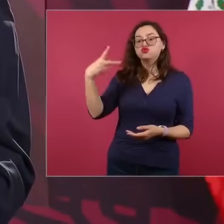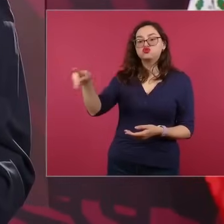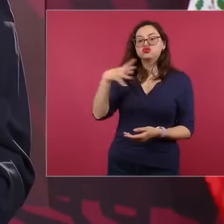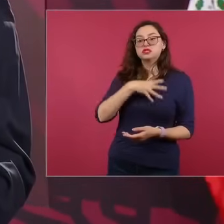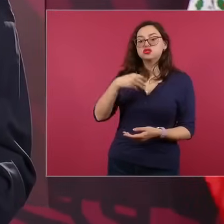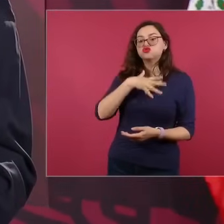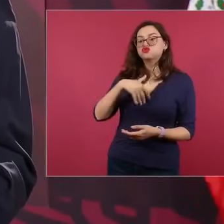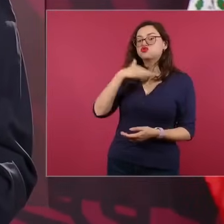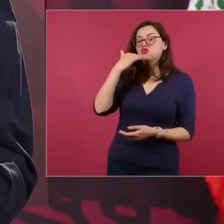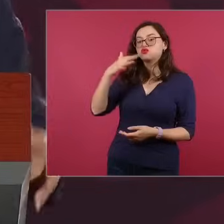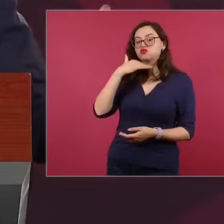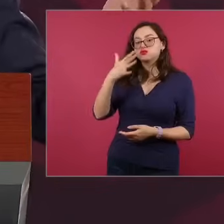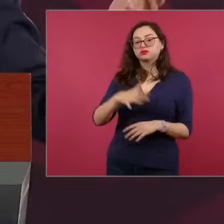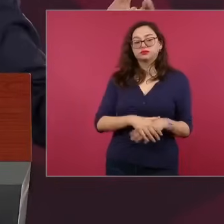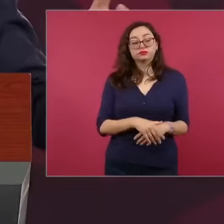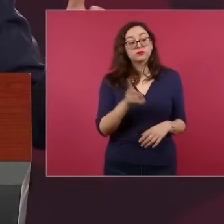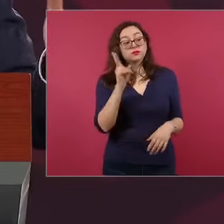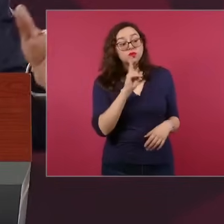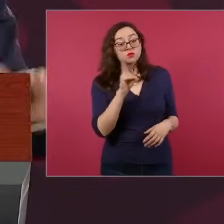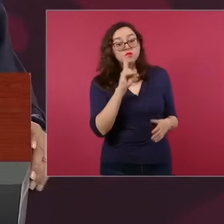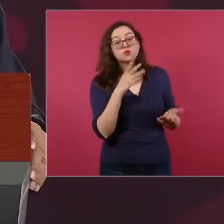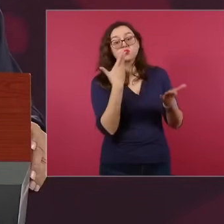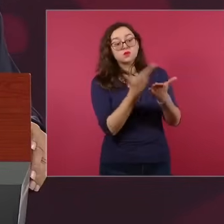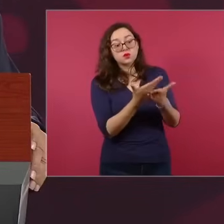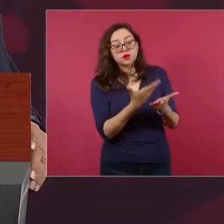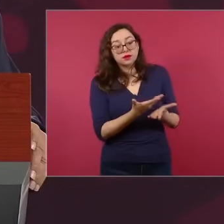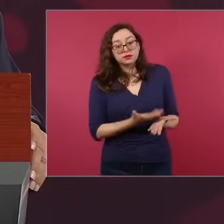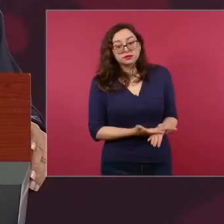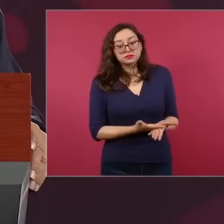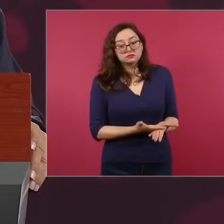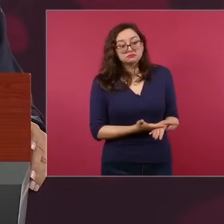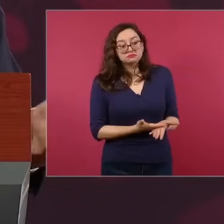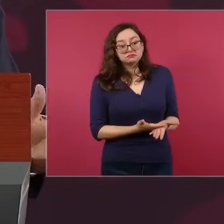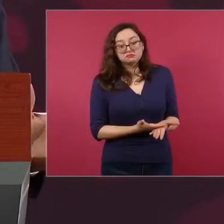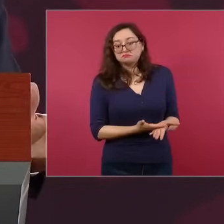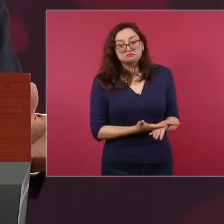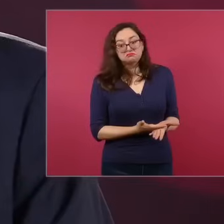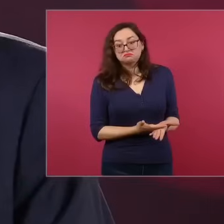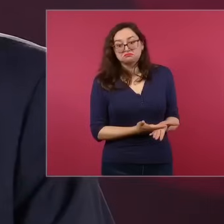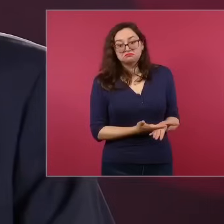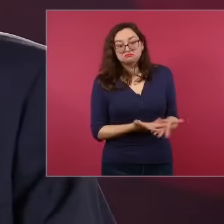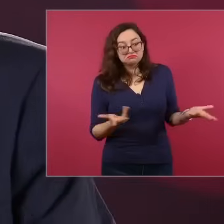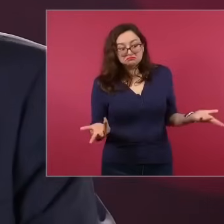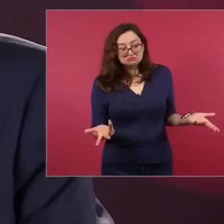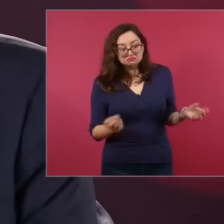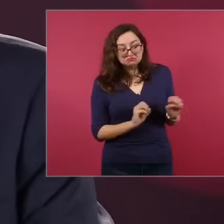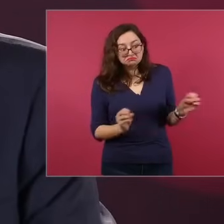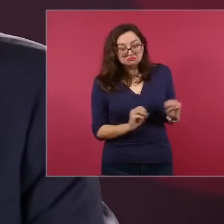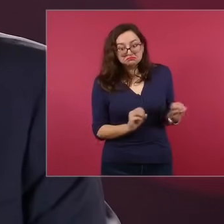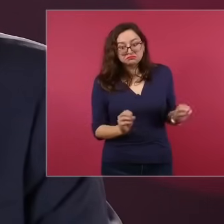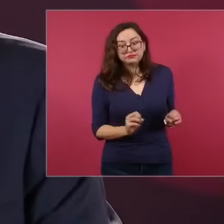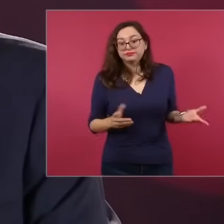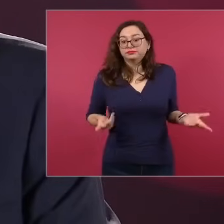¿Dónde están? Mis hijos no son corruptos.